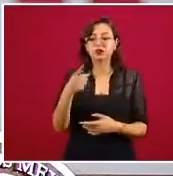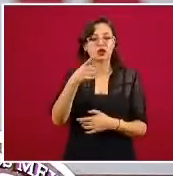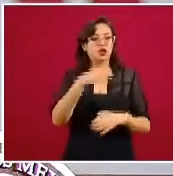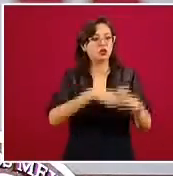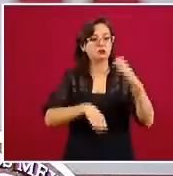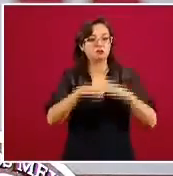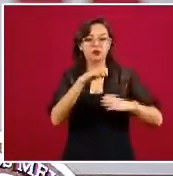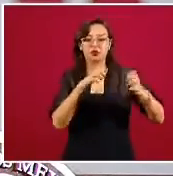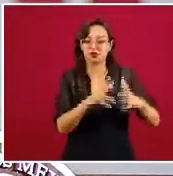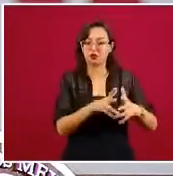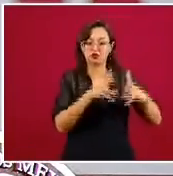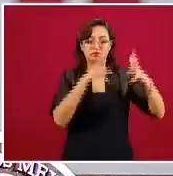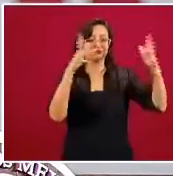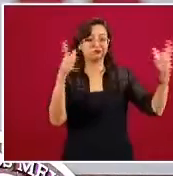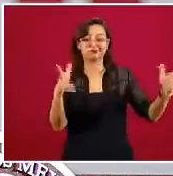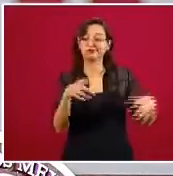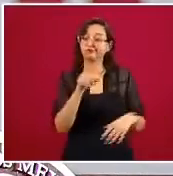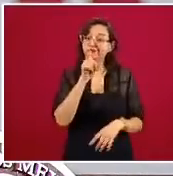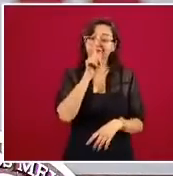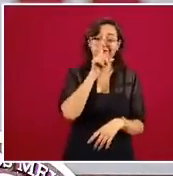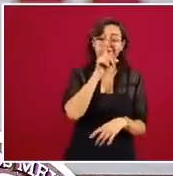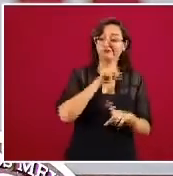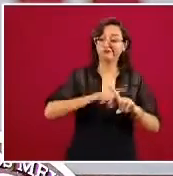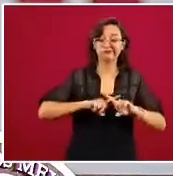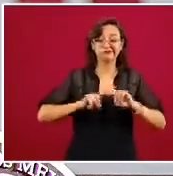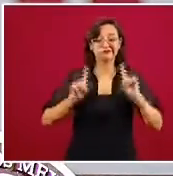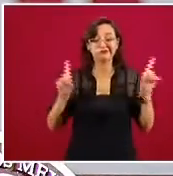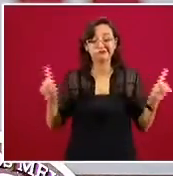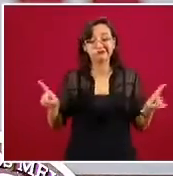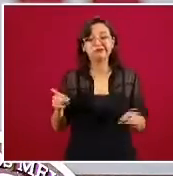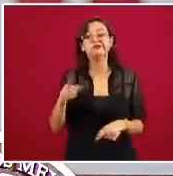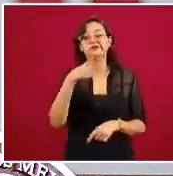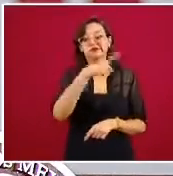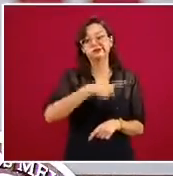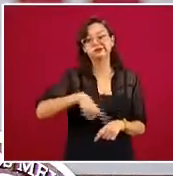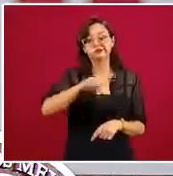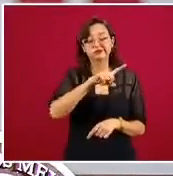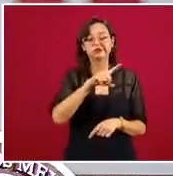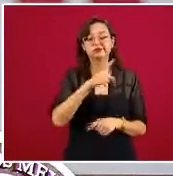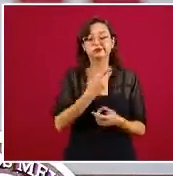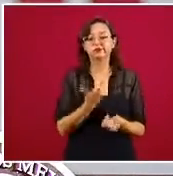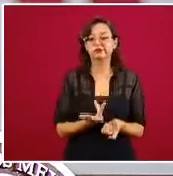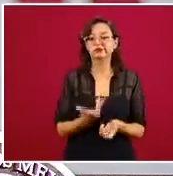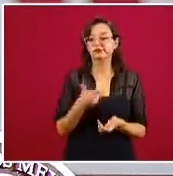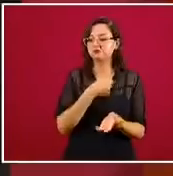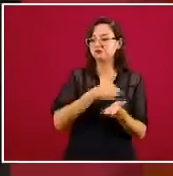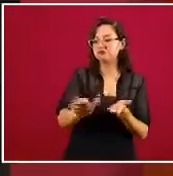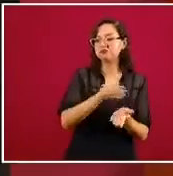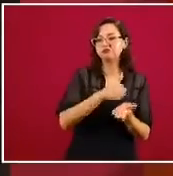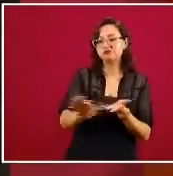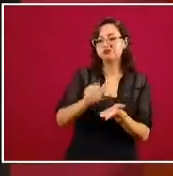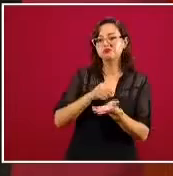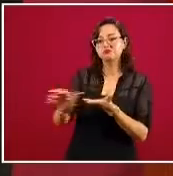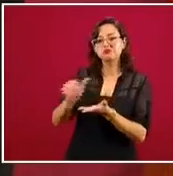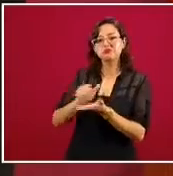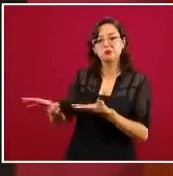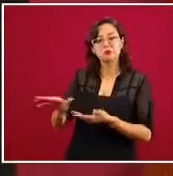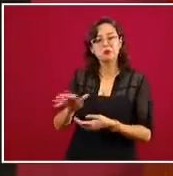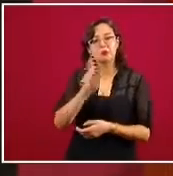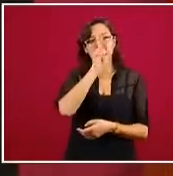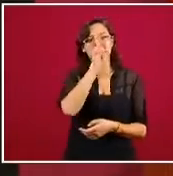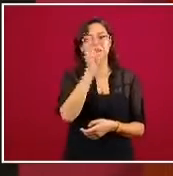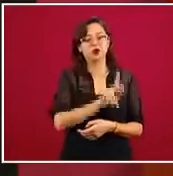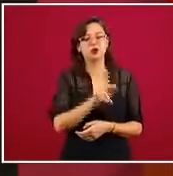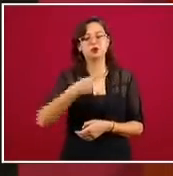replicaba necesariamente con las grandes empresas, que eran las que estaban dando más de baja. Nosotros tenemos